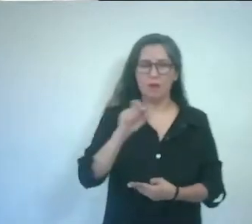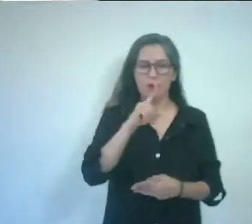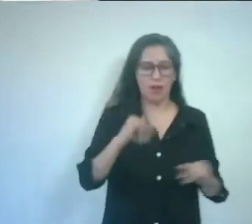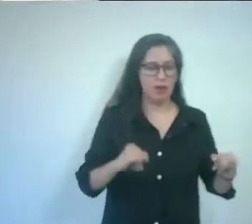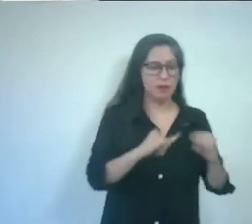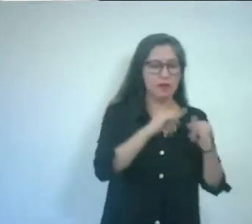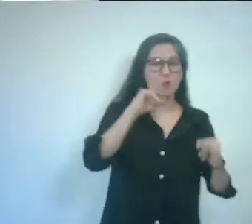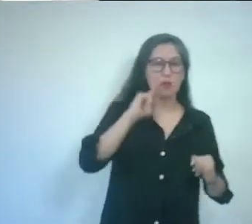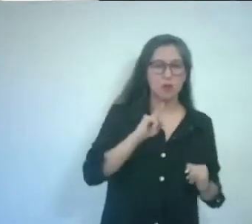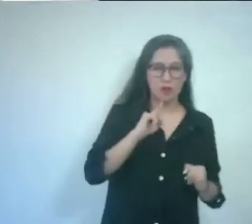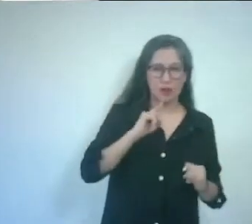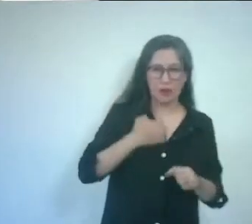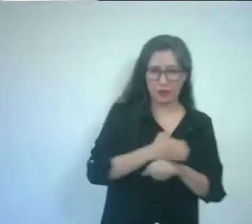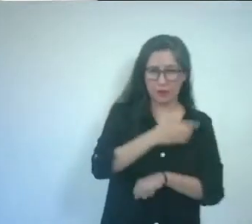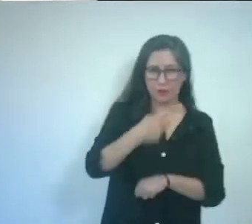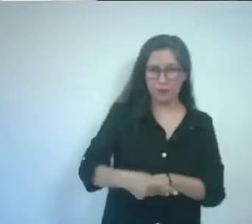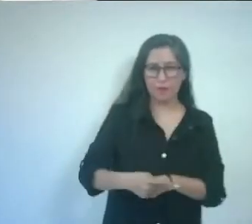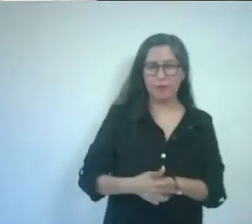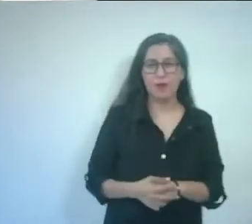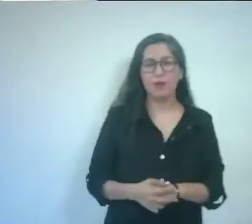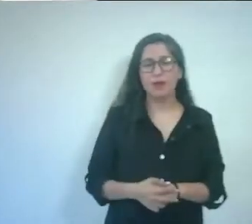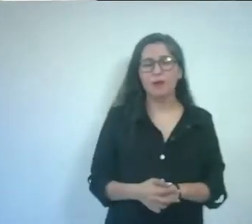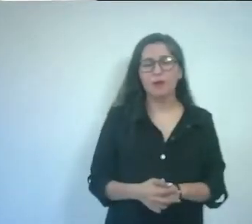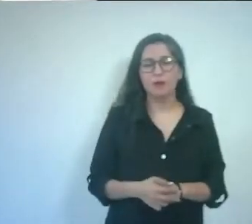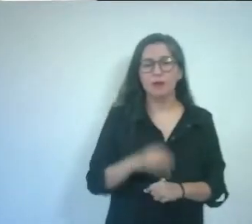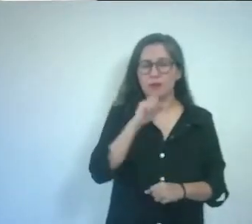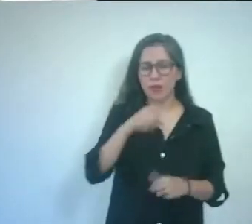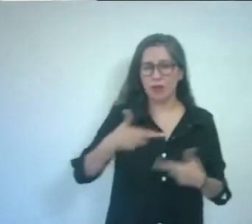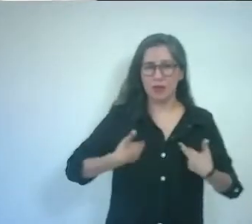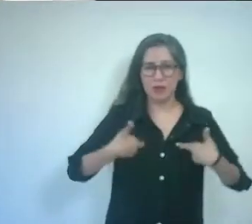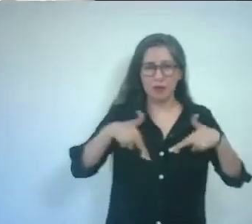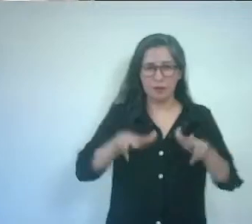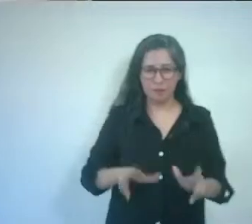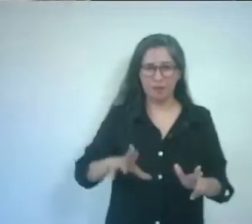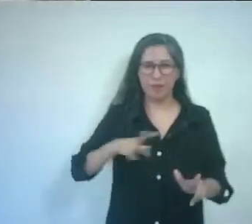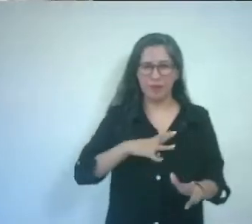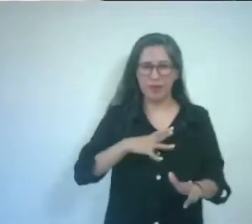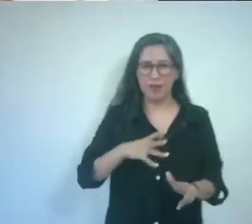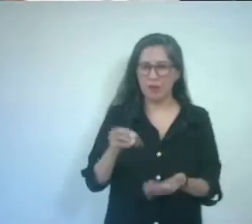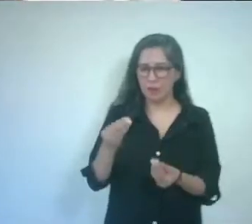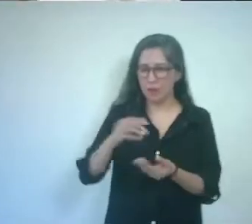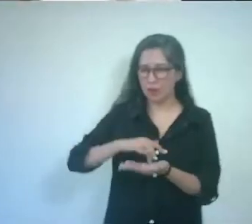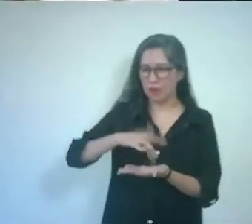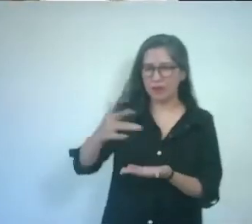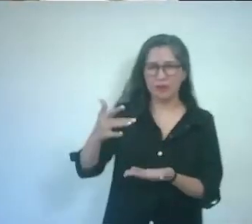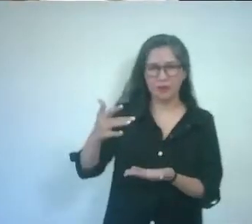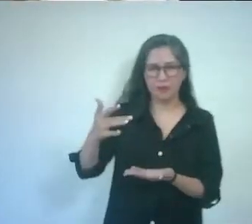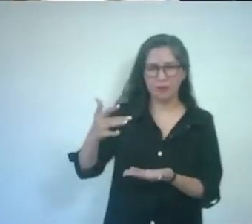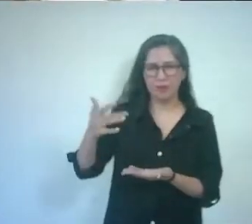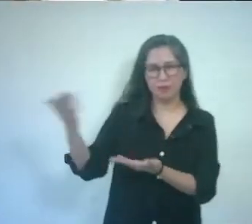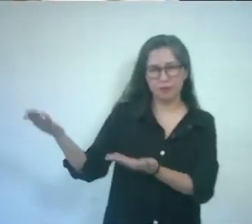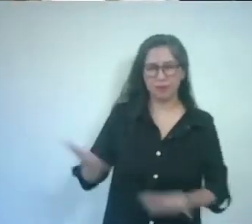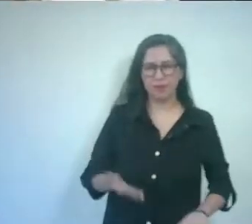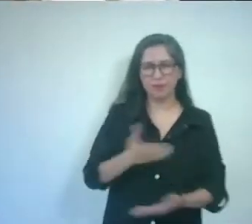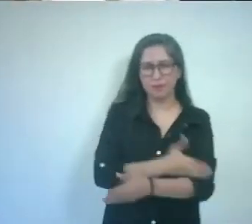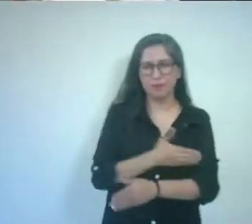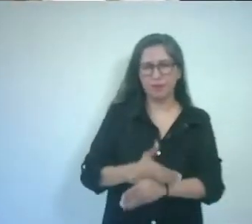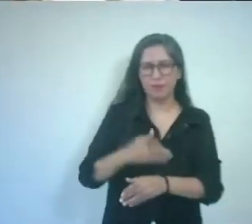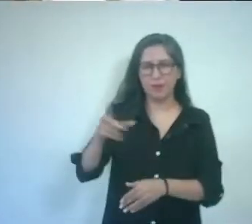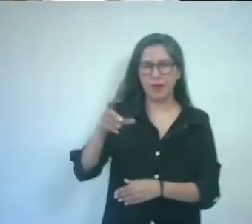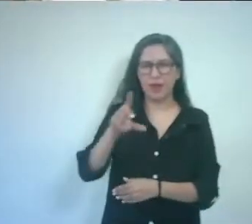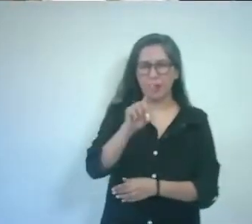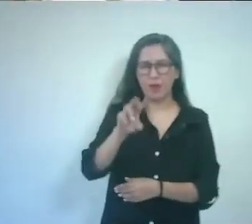Instituto de las Mujeres en el Estado, que está representado también. Muchísimas gracias por acompañarnos,